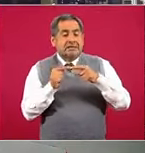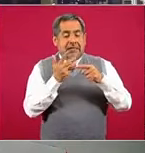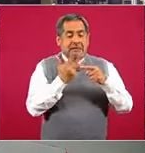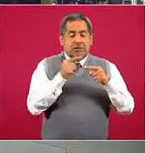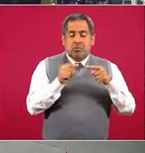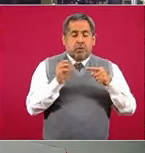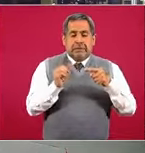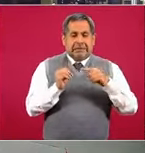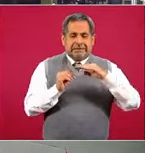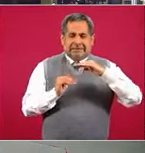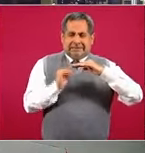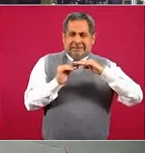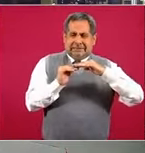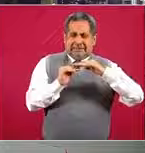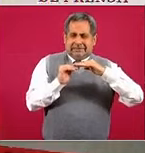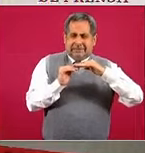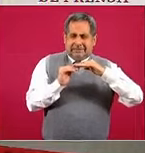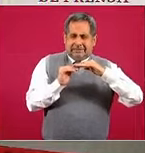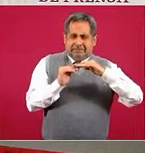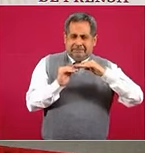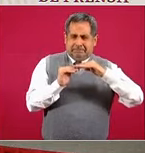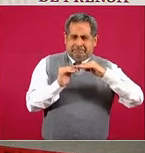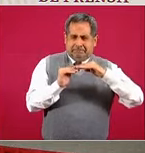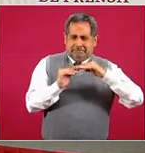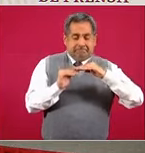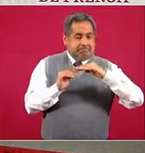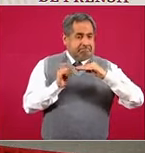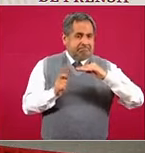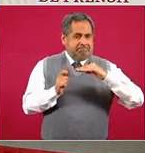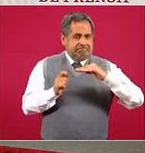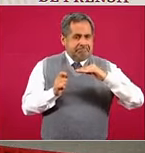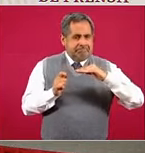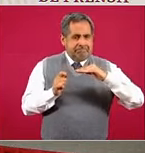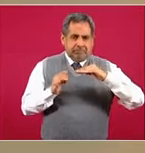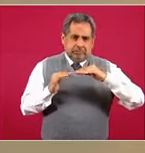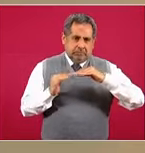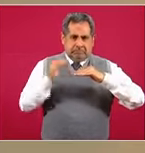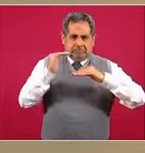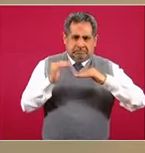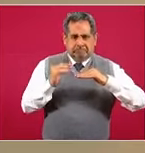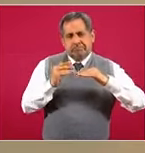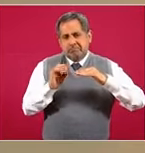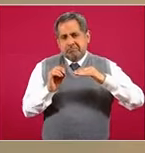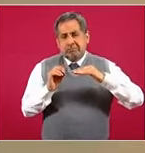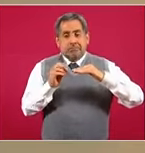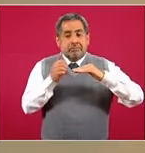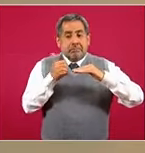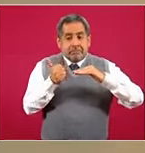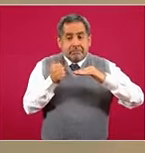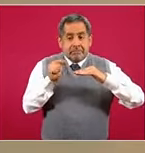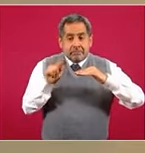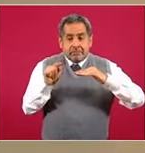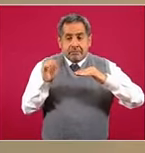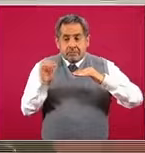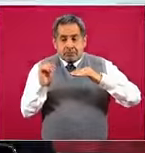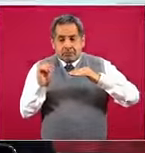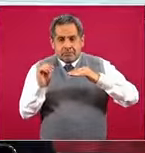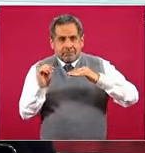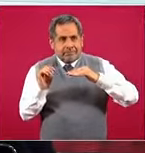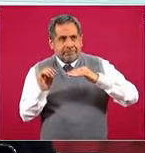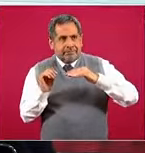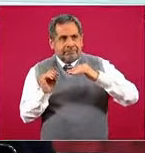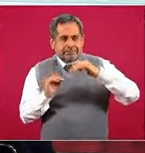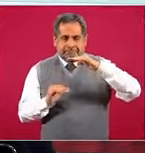5.9. Y está en un rango específico. O 6.9. 6.9 no es 7,